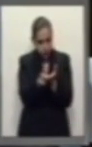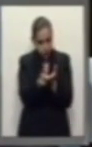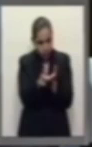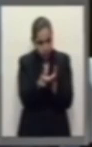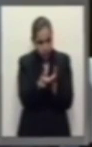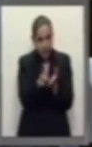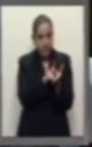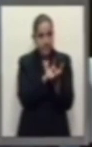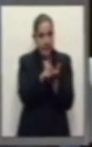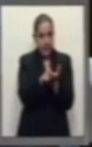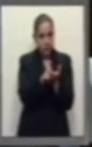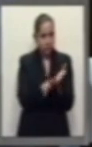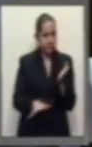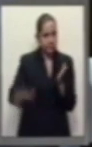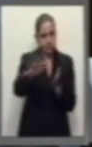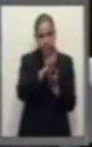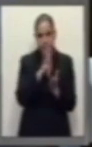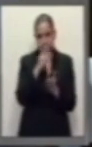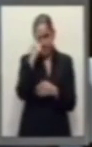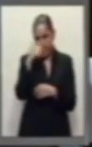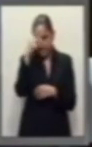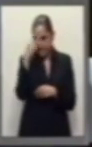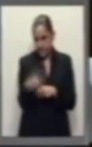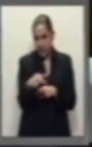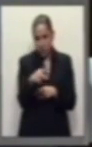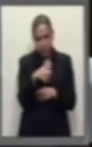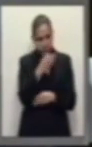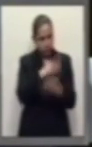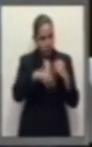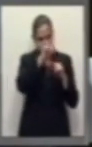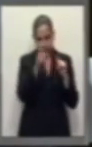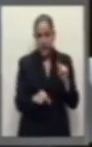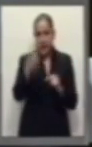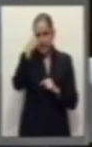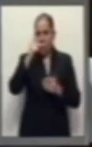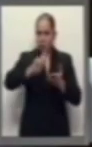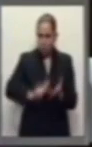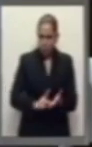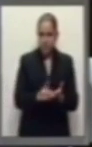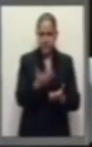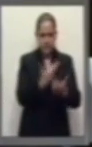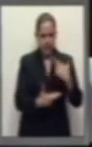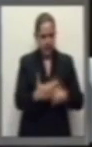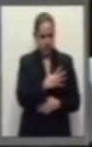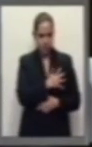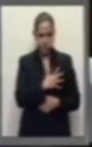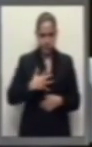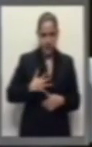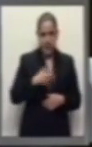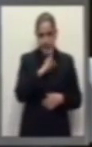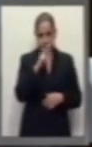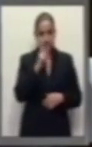como derecho universal en el país la reconstrucción mamaria a todas las mujeres que se hayan realizado la